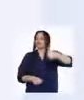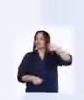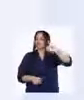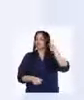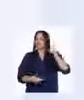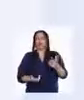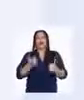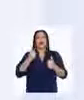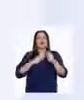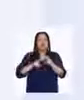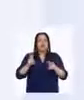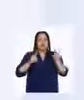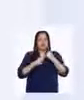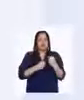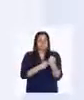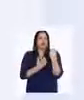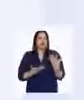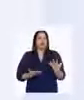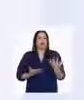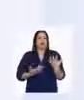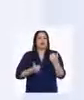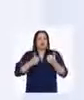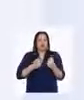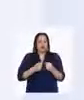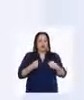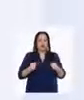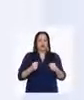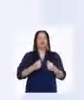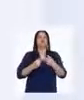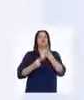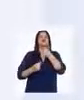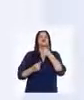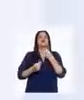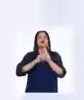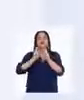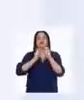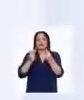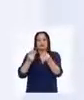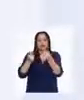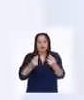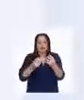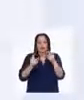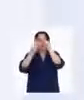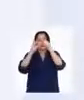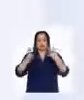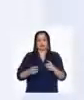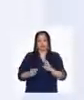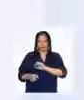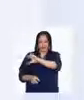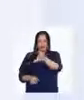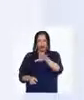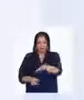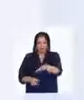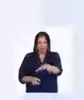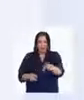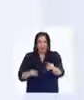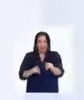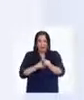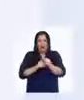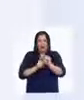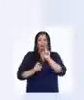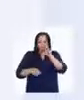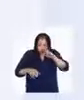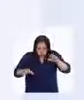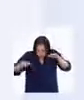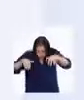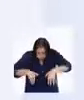valor, el poder. Su escudo, resultados. Familia de los buceadores.